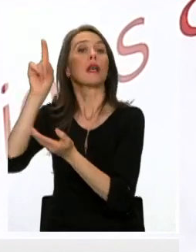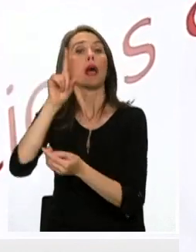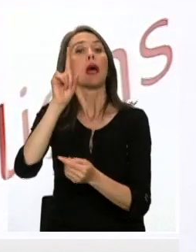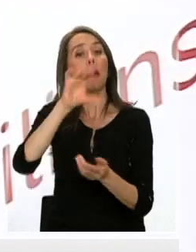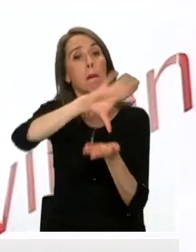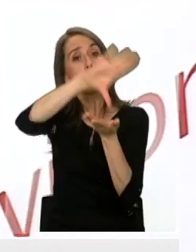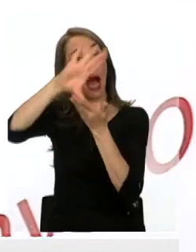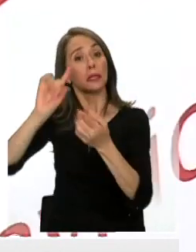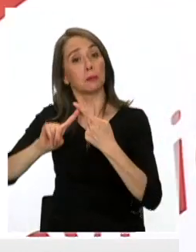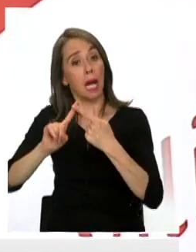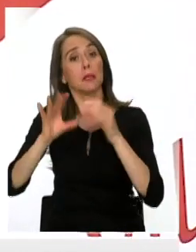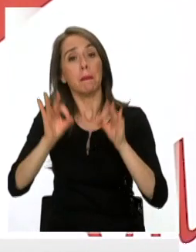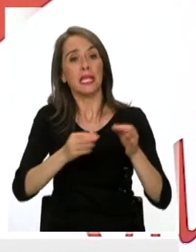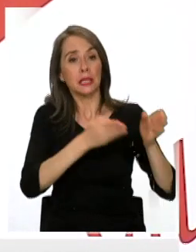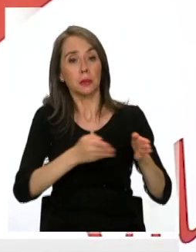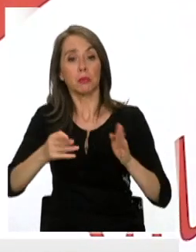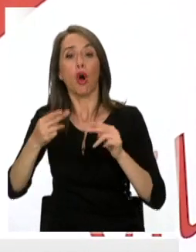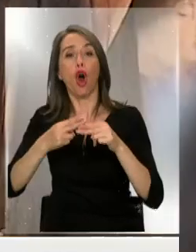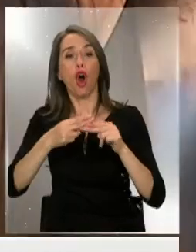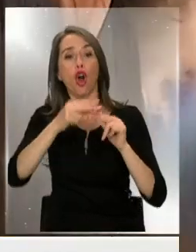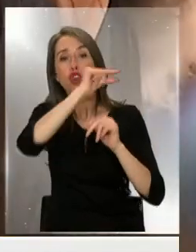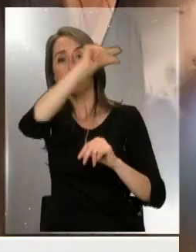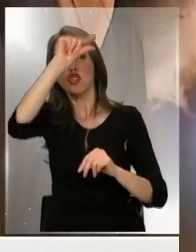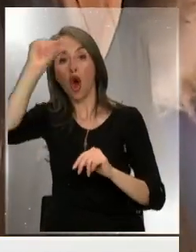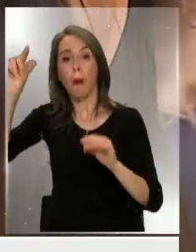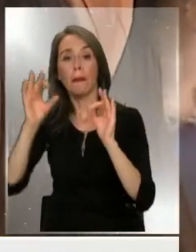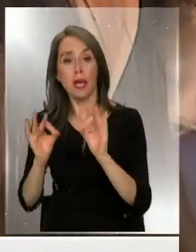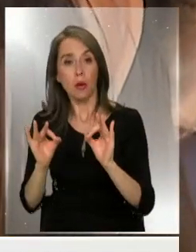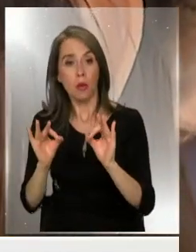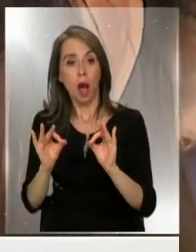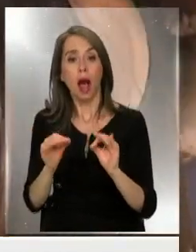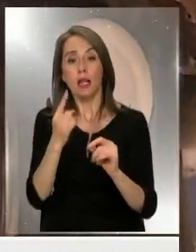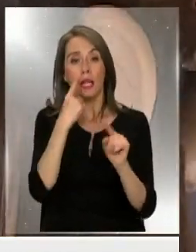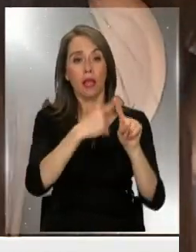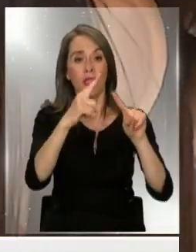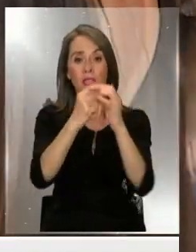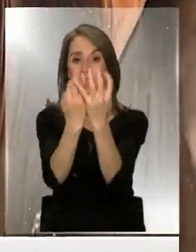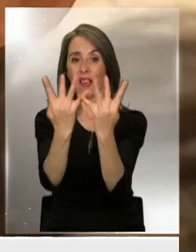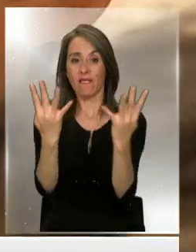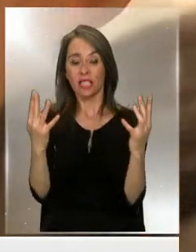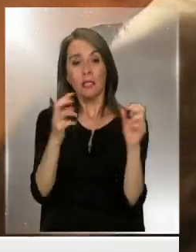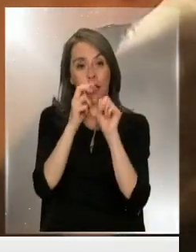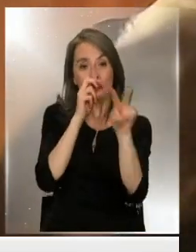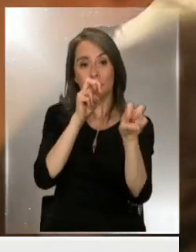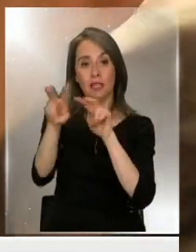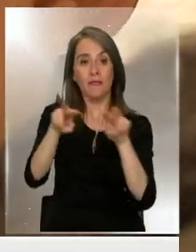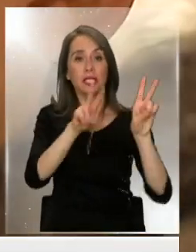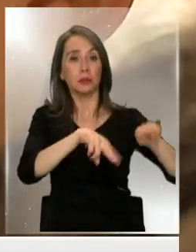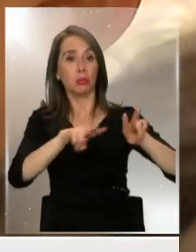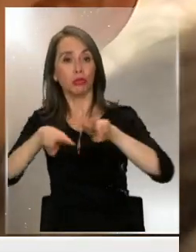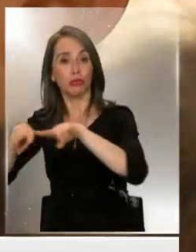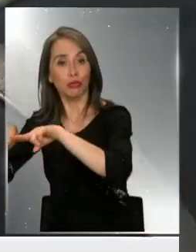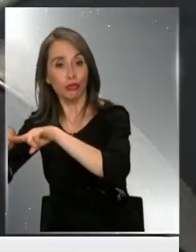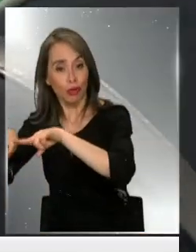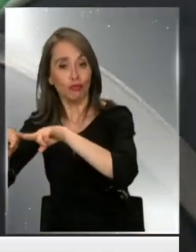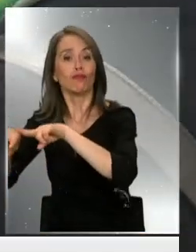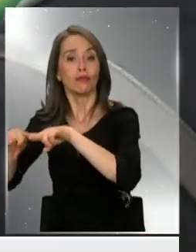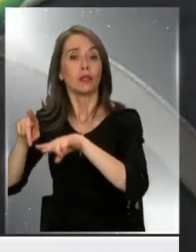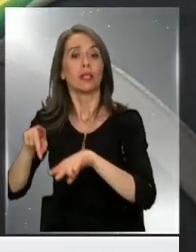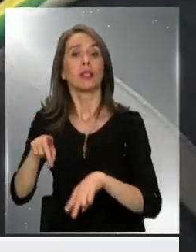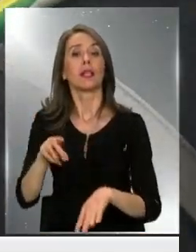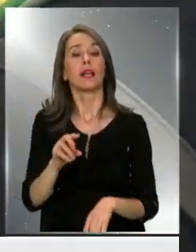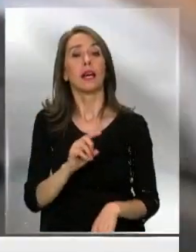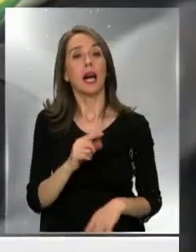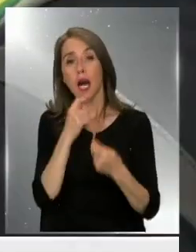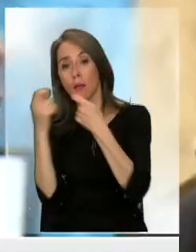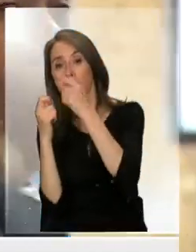Los pabellones mantuvieron los nombres originales y la diversidad queda de manifiesto en cada rincón de la feria. Más importante aún, ninguna